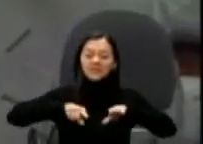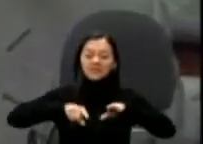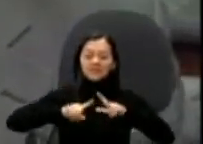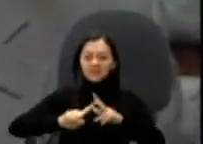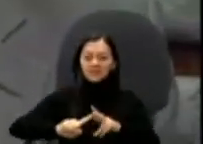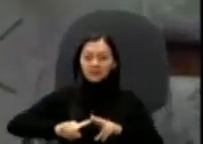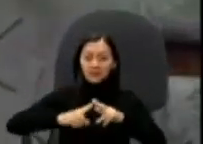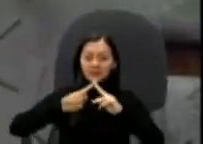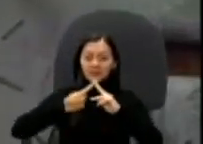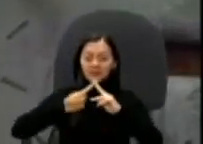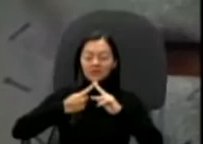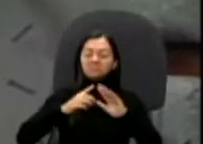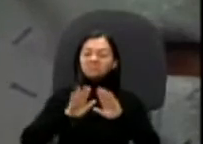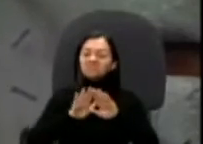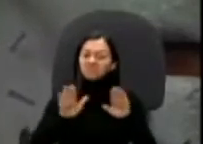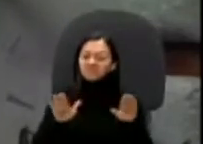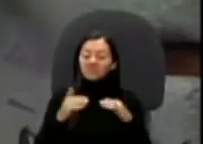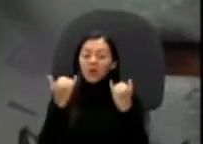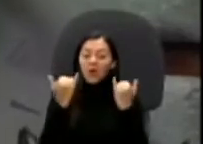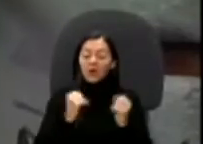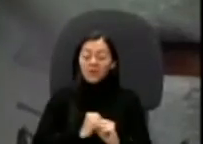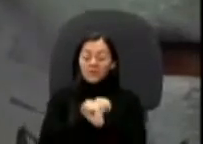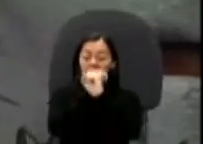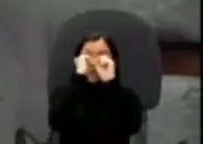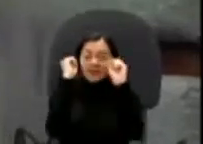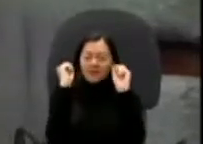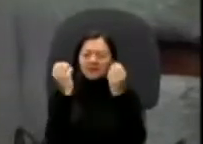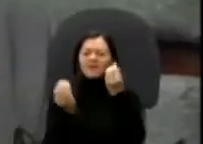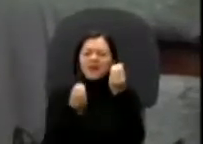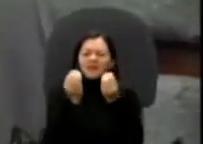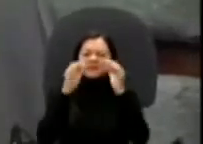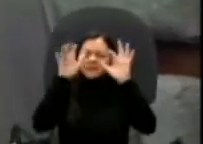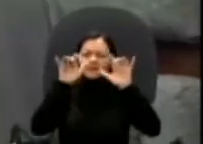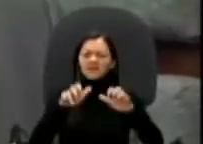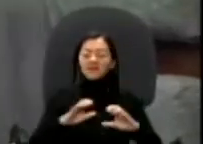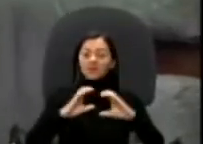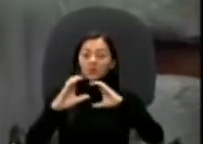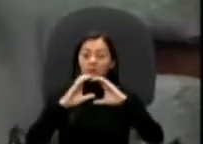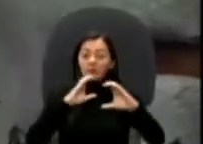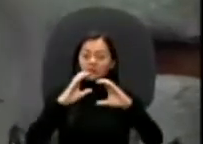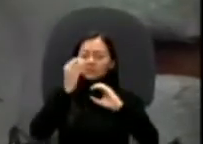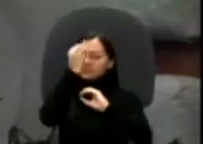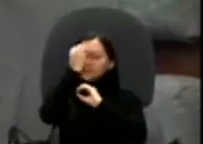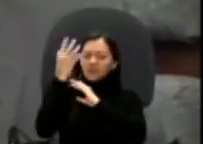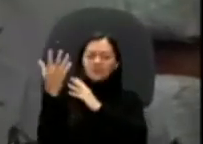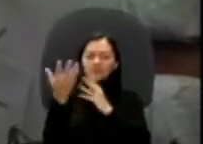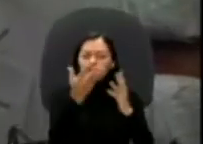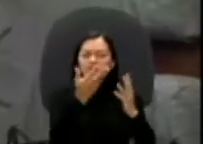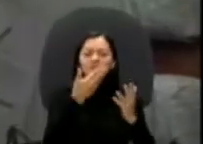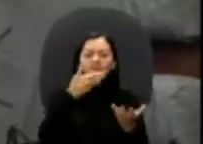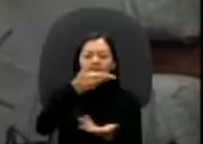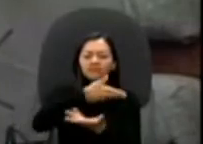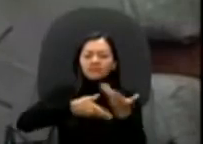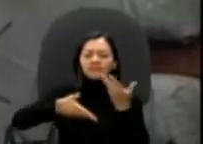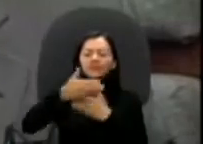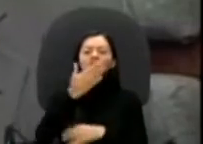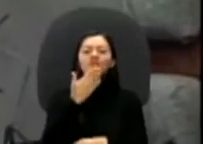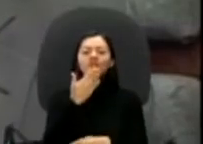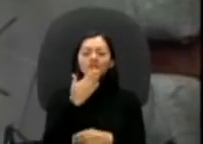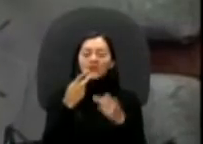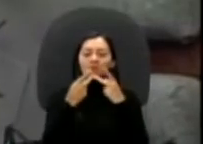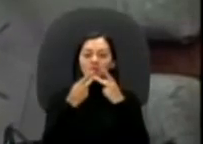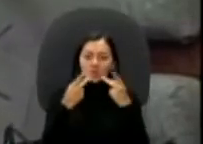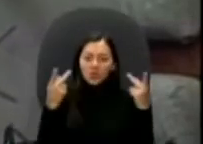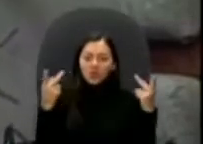nacional de comunicación haciendo efectivo su derecho a estar bien informados ha preparado un espacio de carácter público un